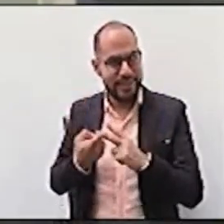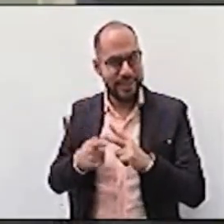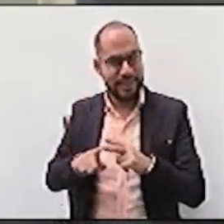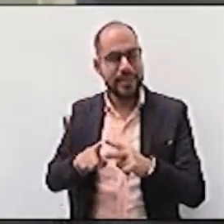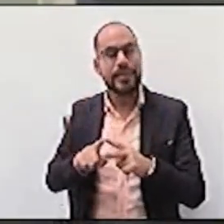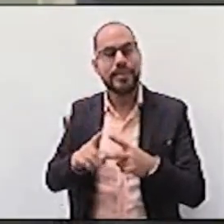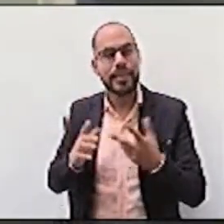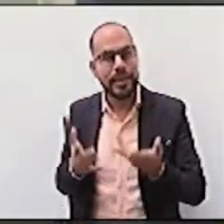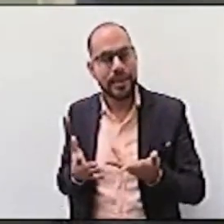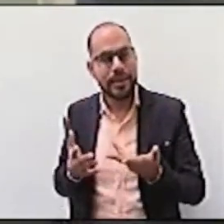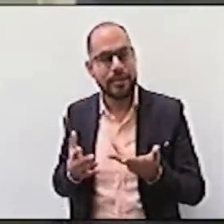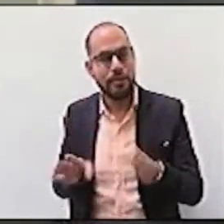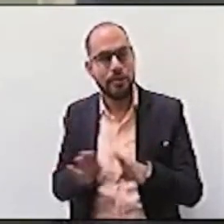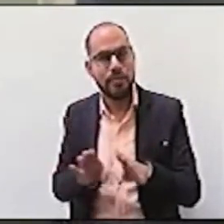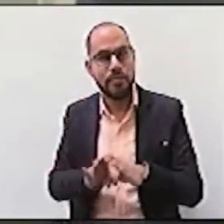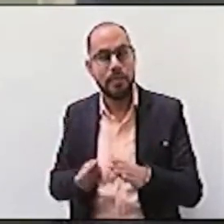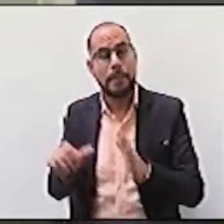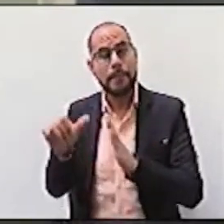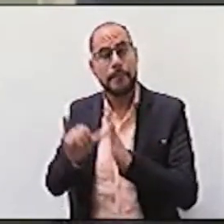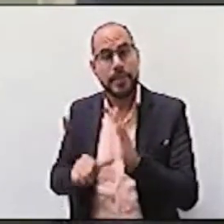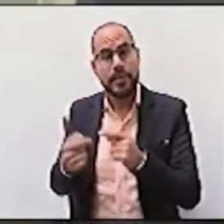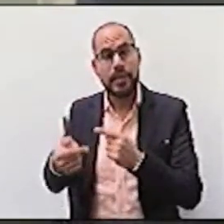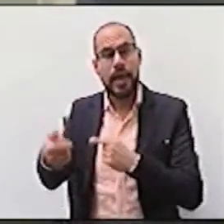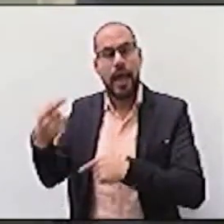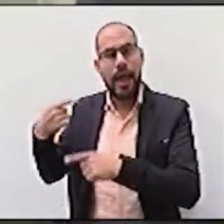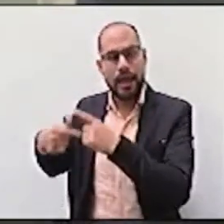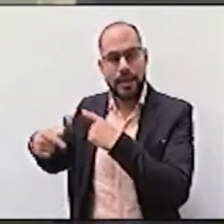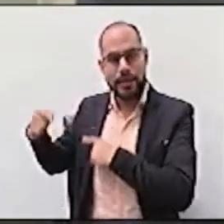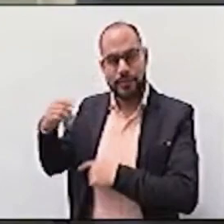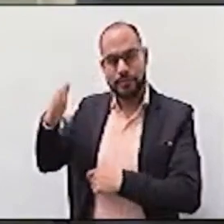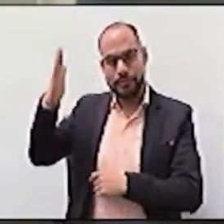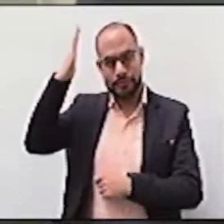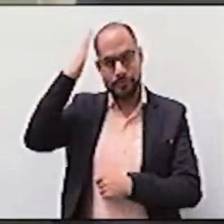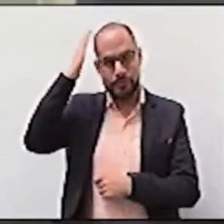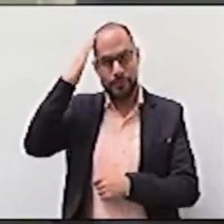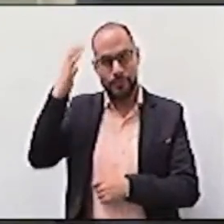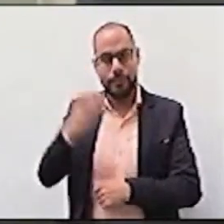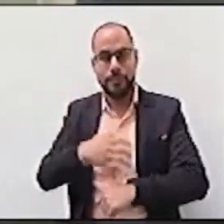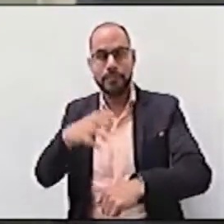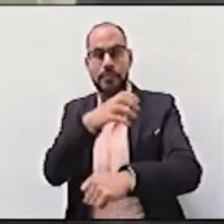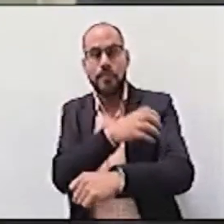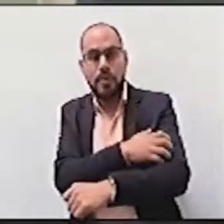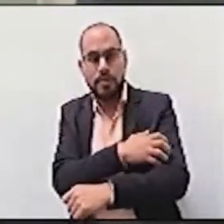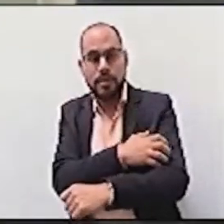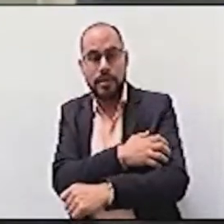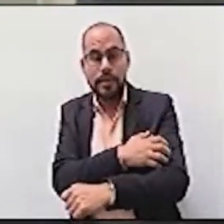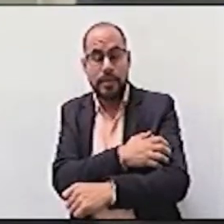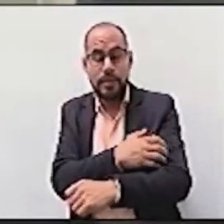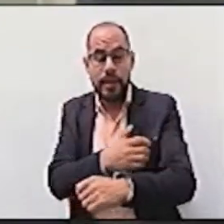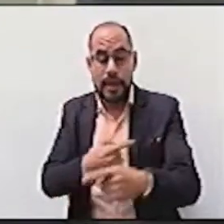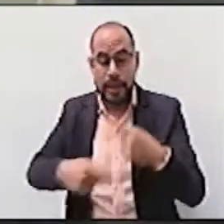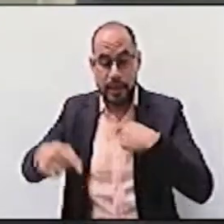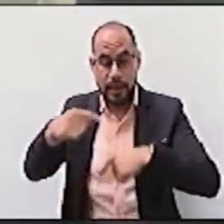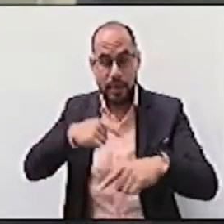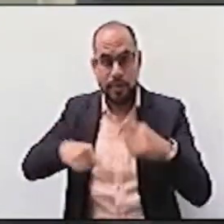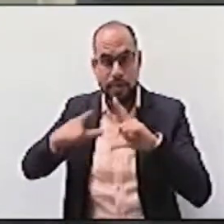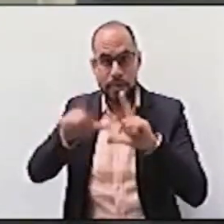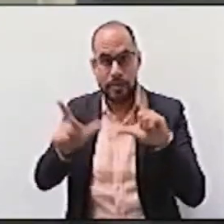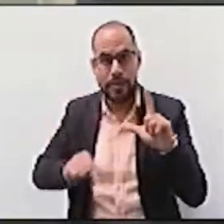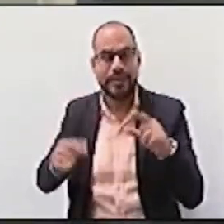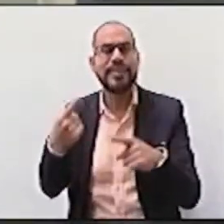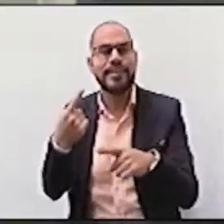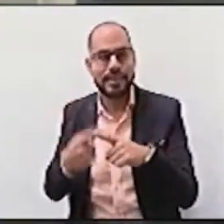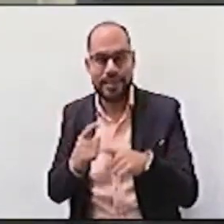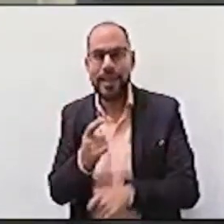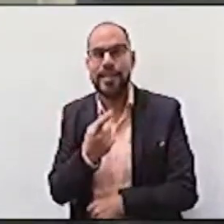Hace algunos meses, el titular del Poder Ejecutivo presentó una iniciativa de